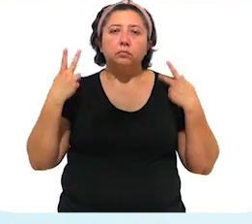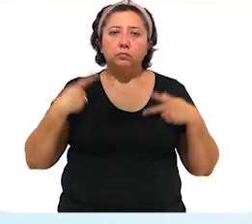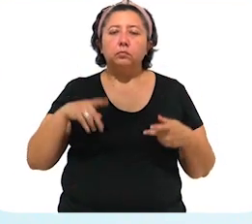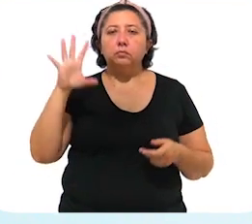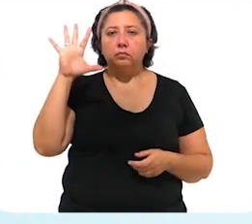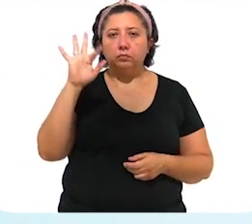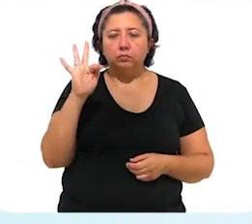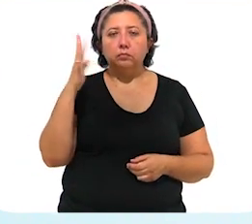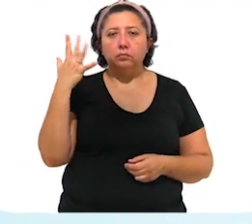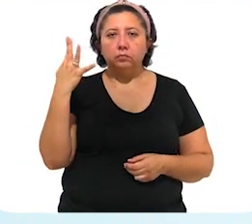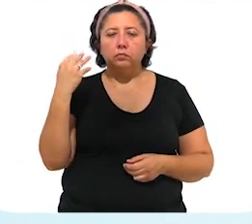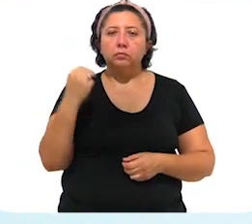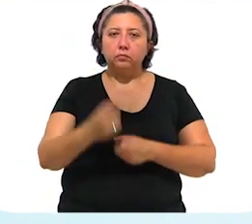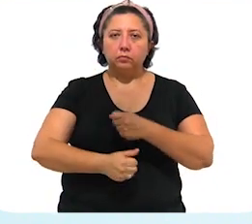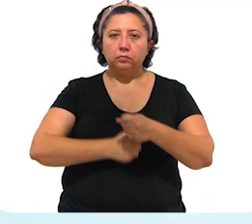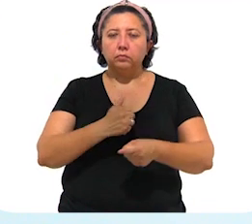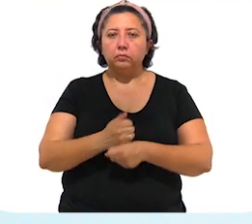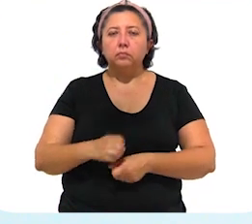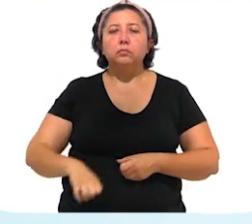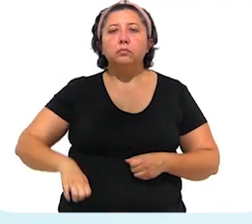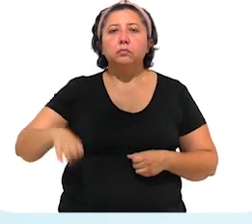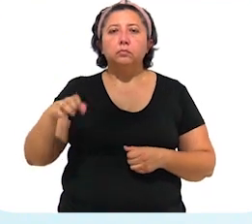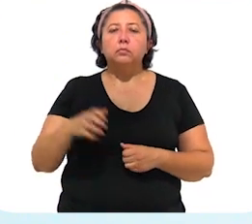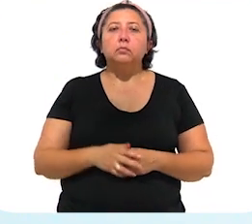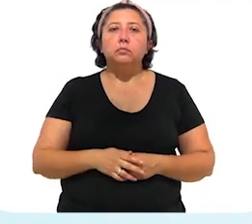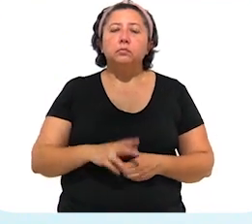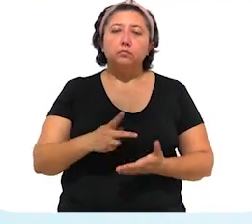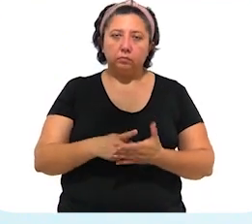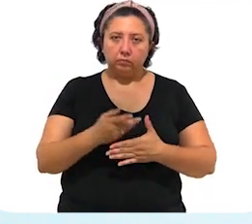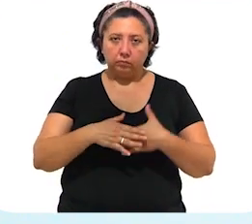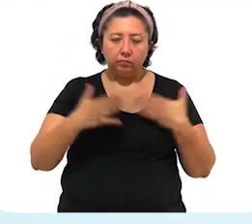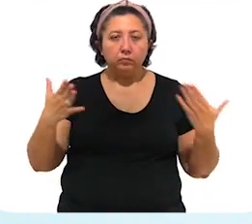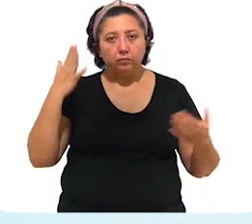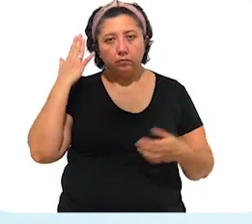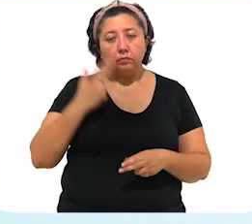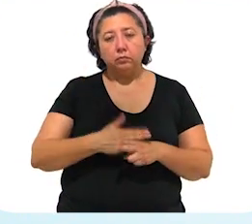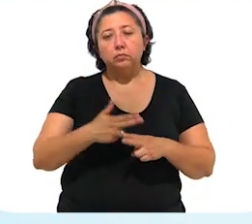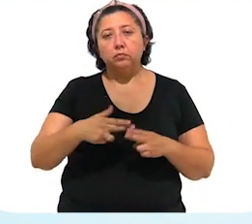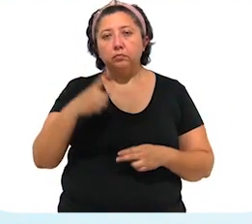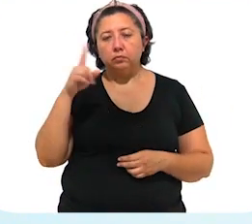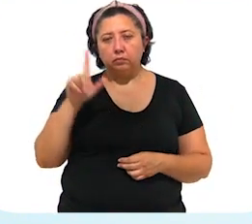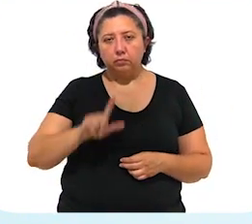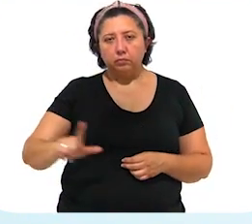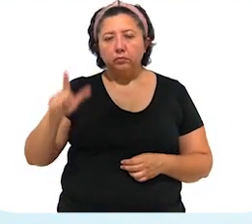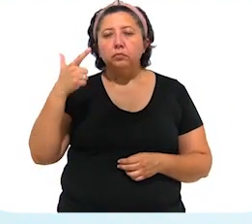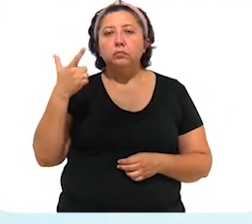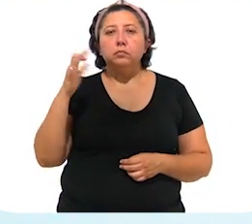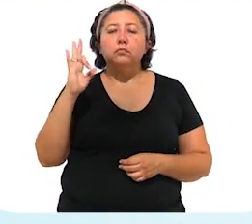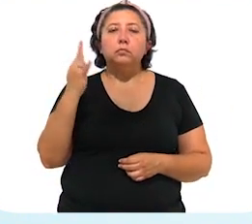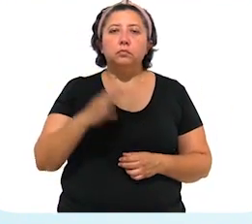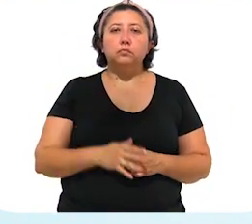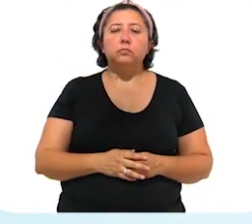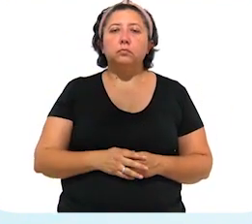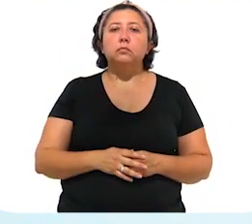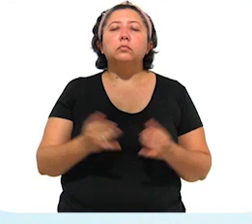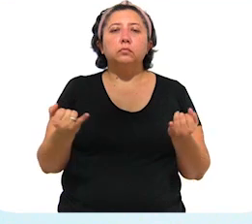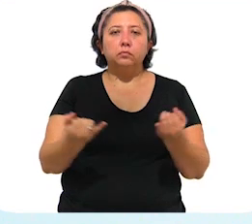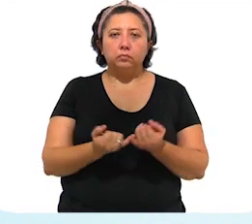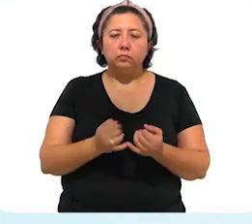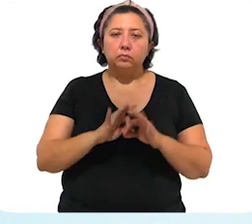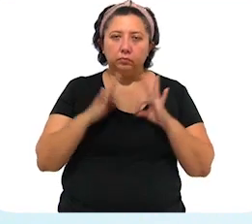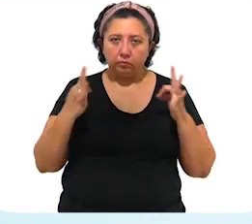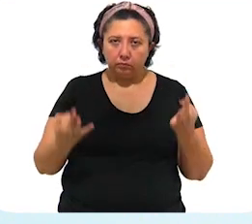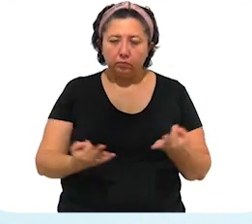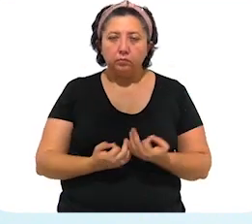población de 40 a 59 años de edad proceso que se prolongará hasta el lunes 7 de febrero de igual forma